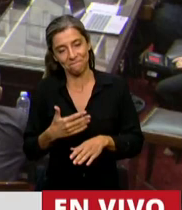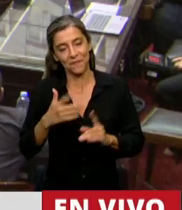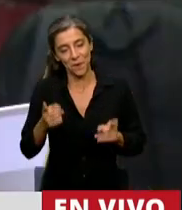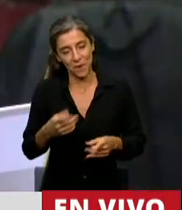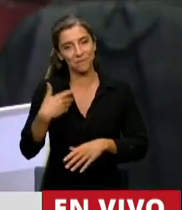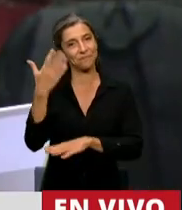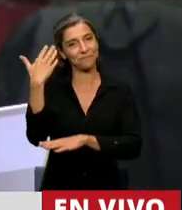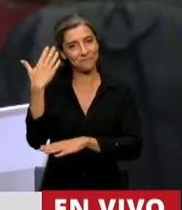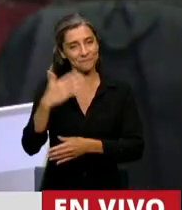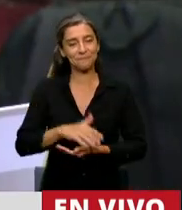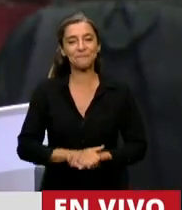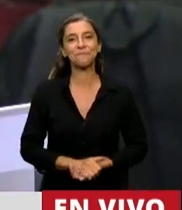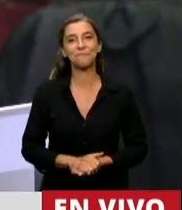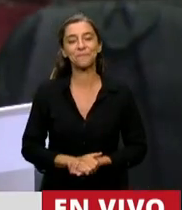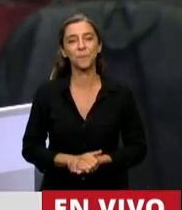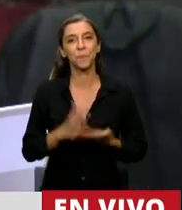Bueno,